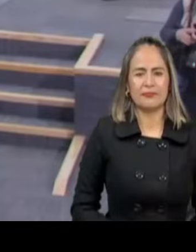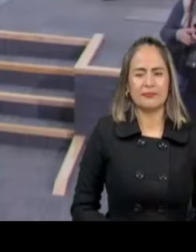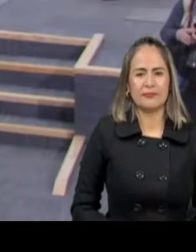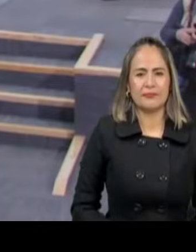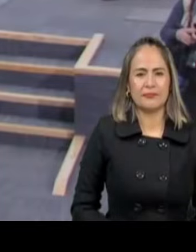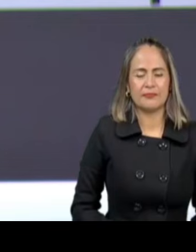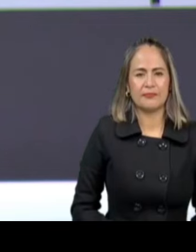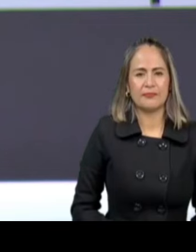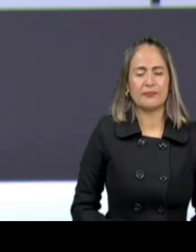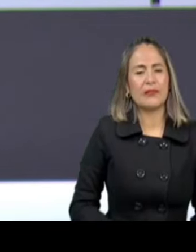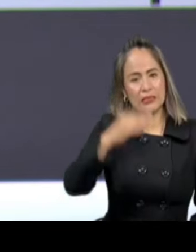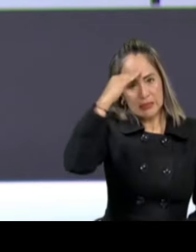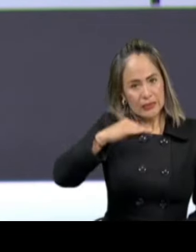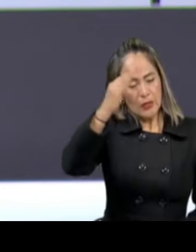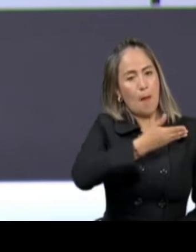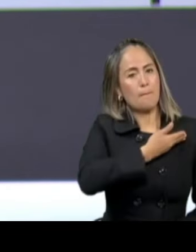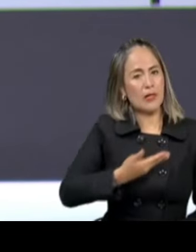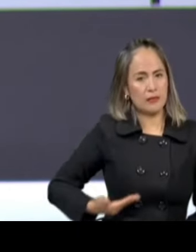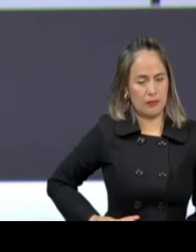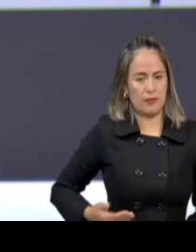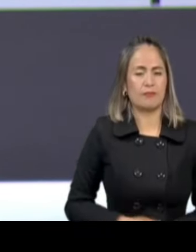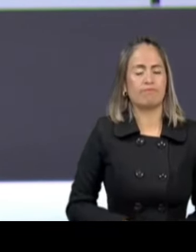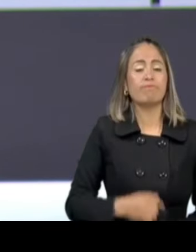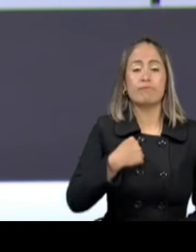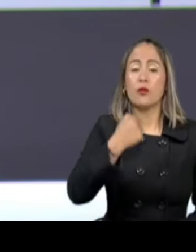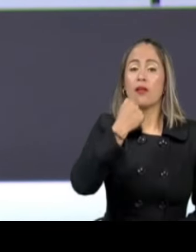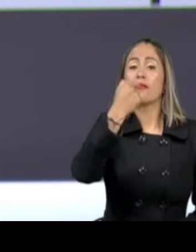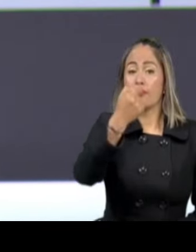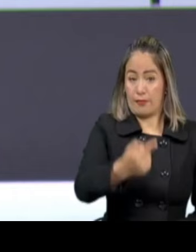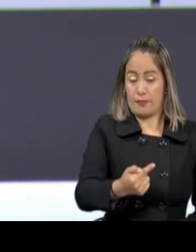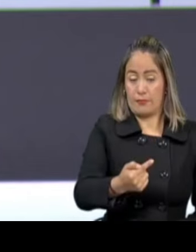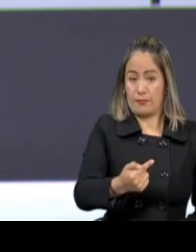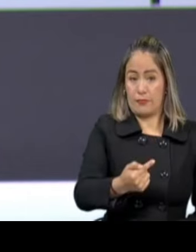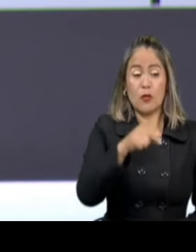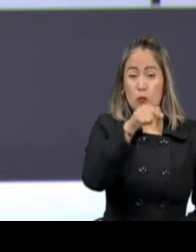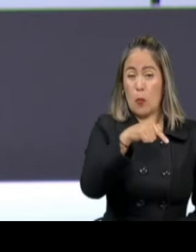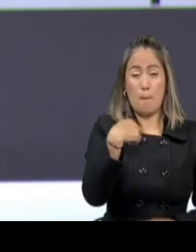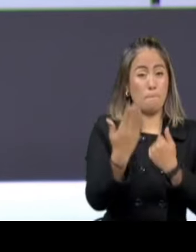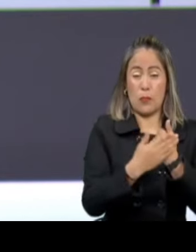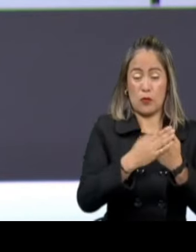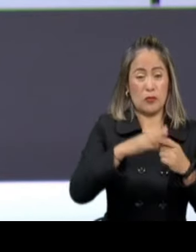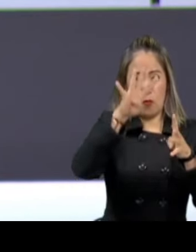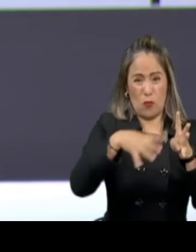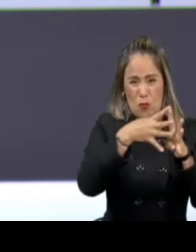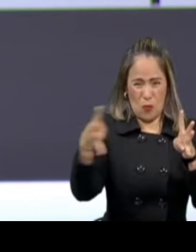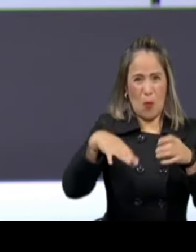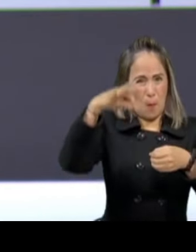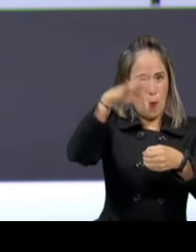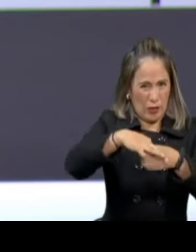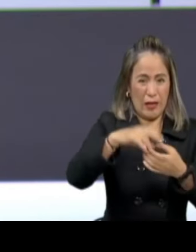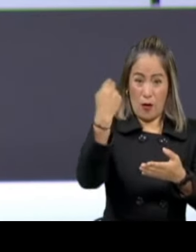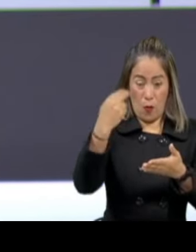indígena señor presidente Le recuerdo que usted ya no estará en la boleta electoral si